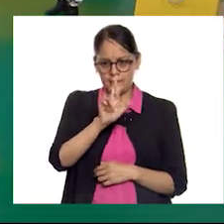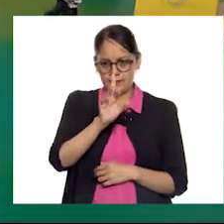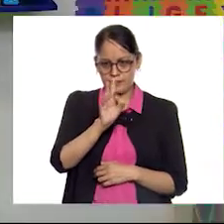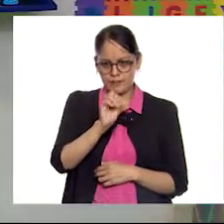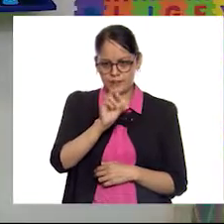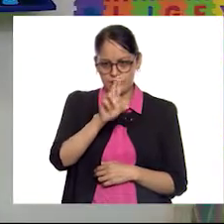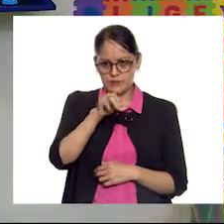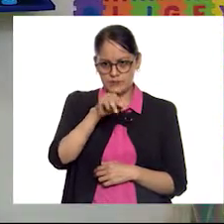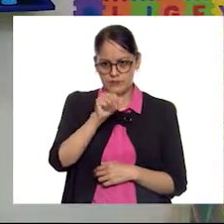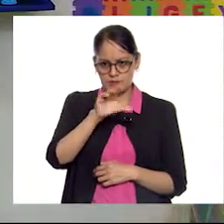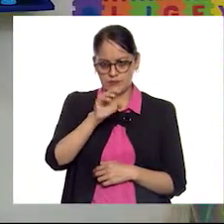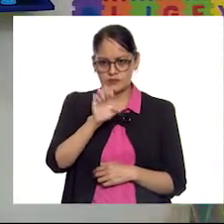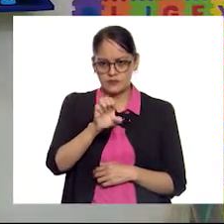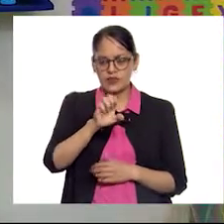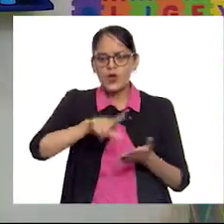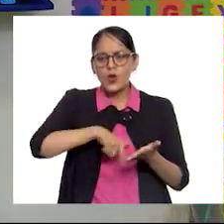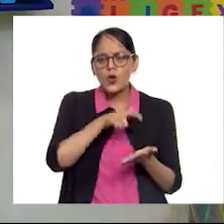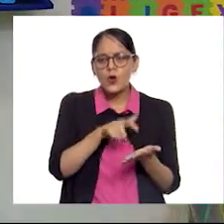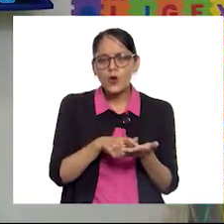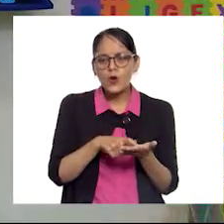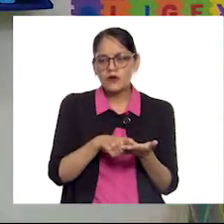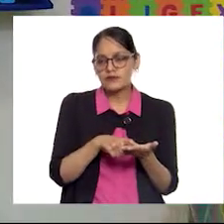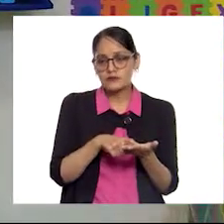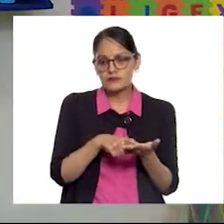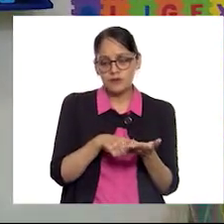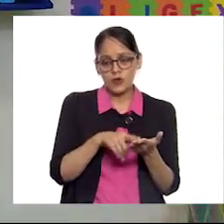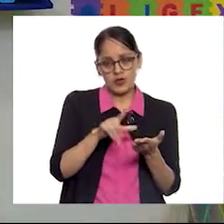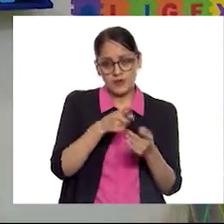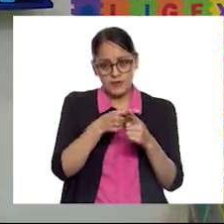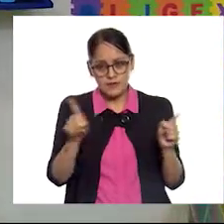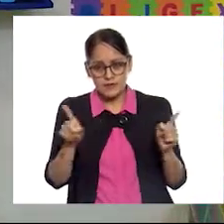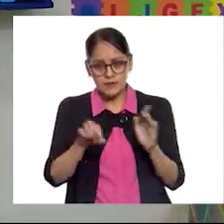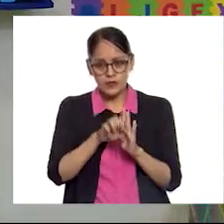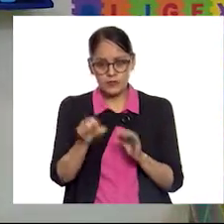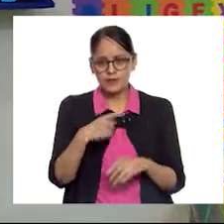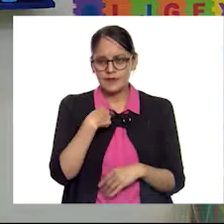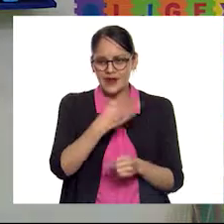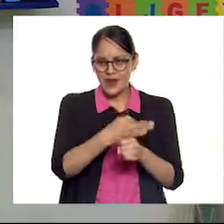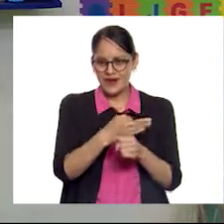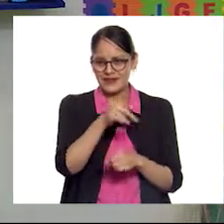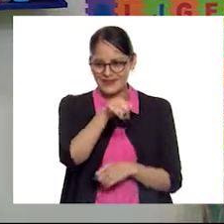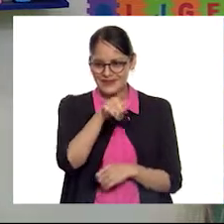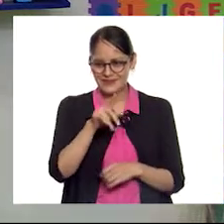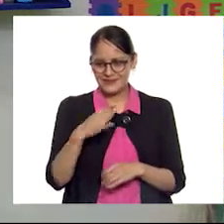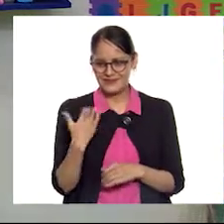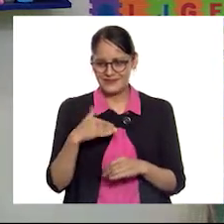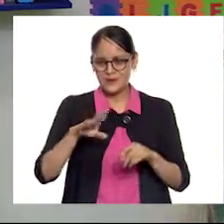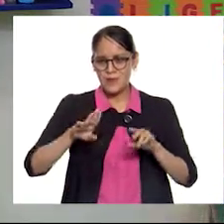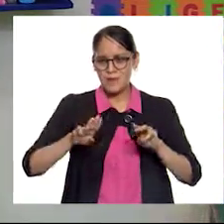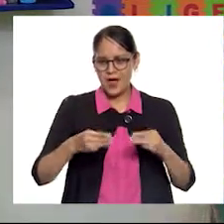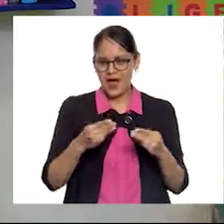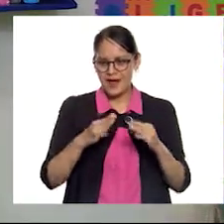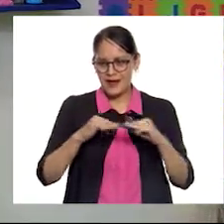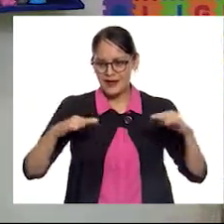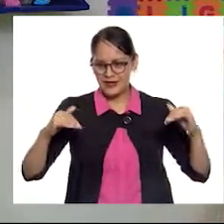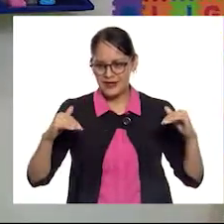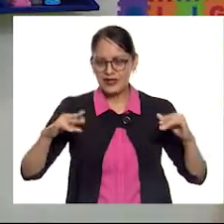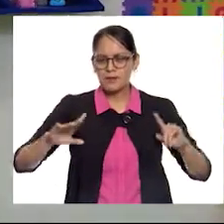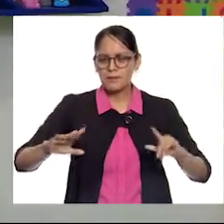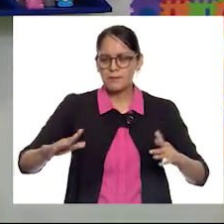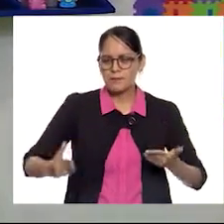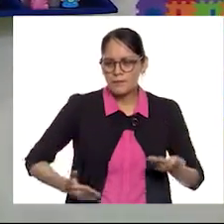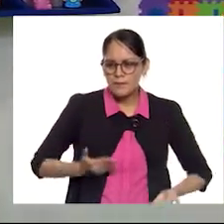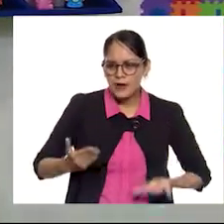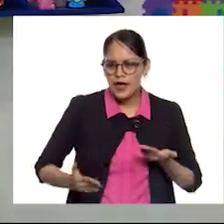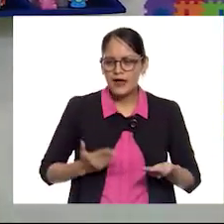realiza en lugares que no son convencionales. Por ejemplo, esto parecía ser una pieza de danza que podríamos verla en un teatro o